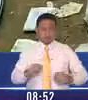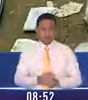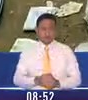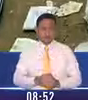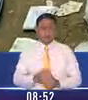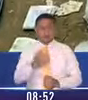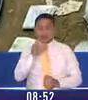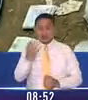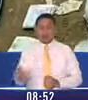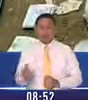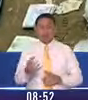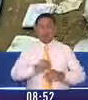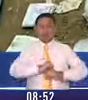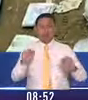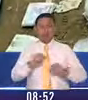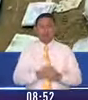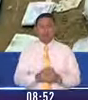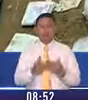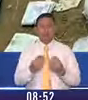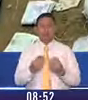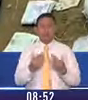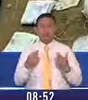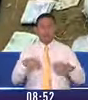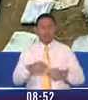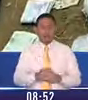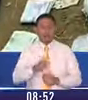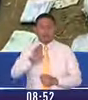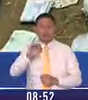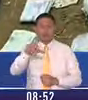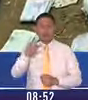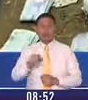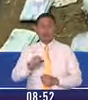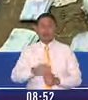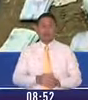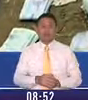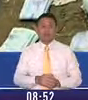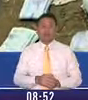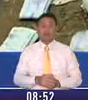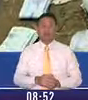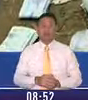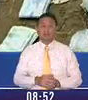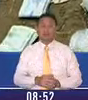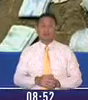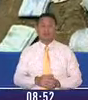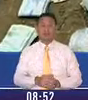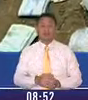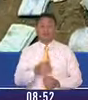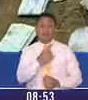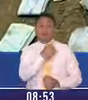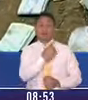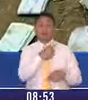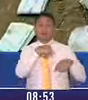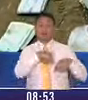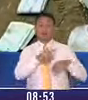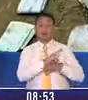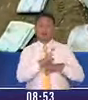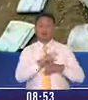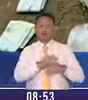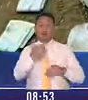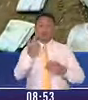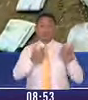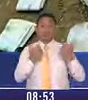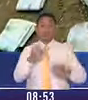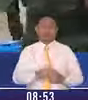una granada de mano y una cantidad importante de munición calibre 5.56 y 9 milímetros que se utilizan en pistolas